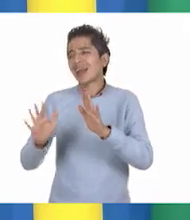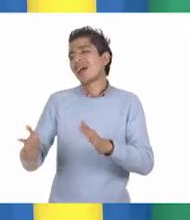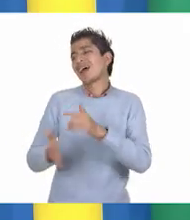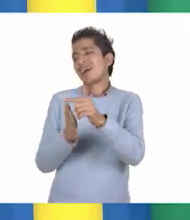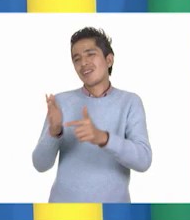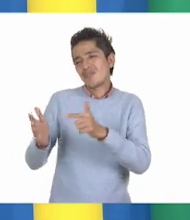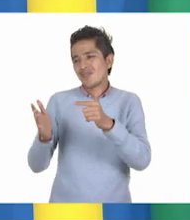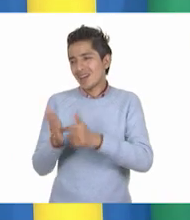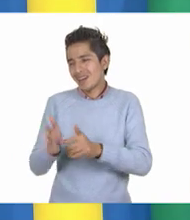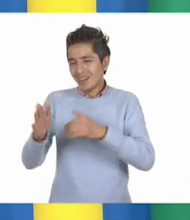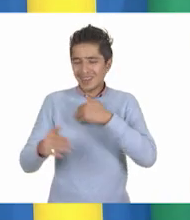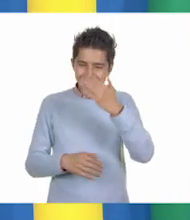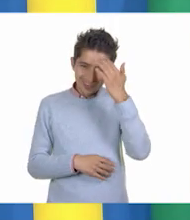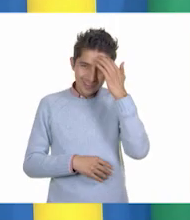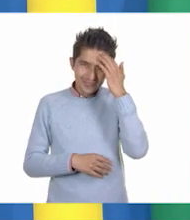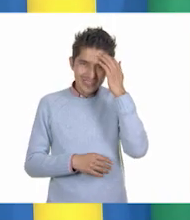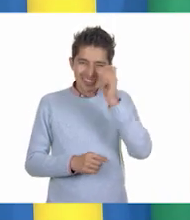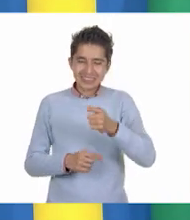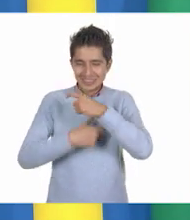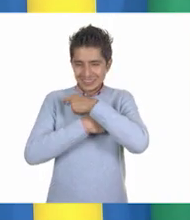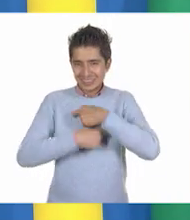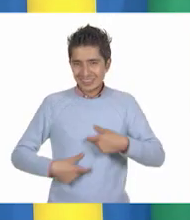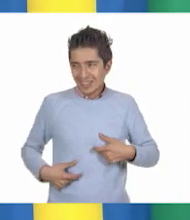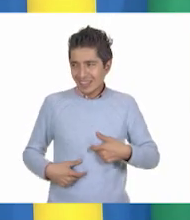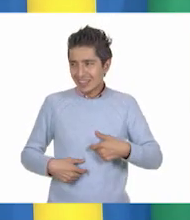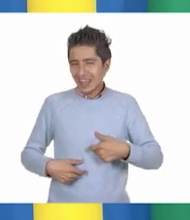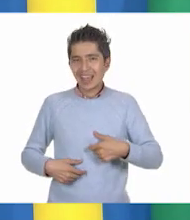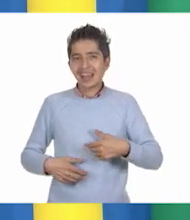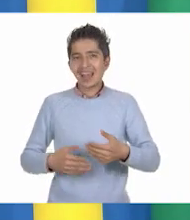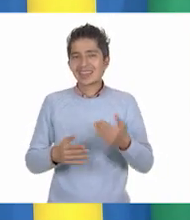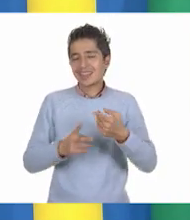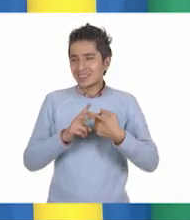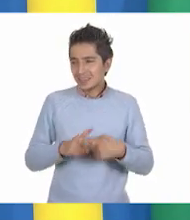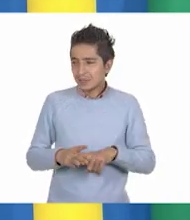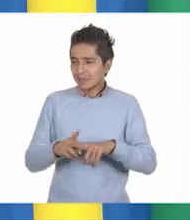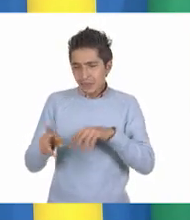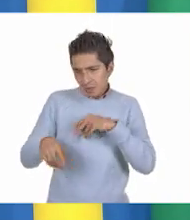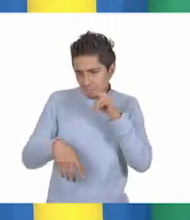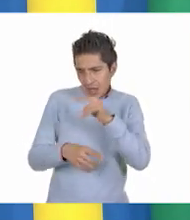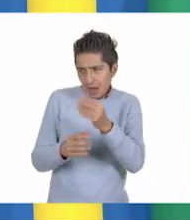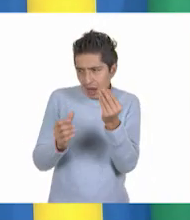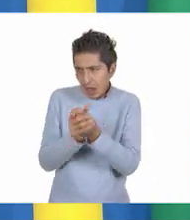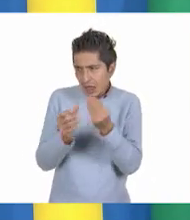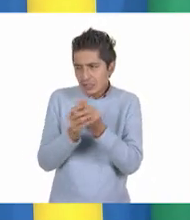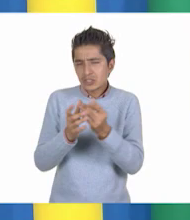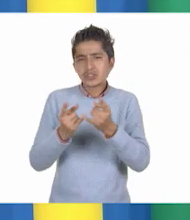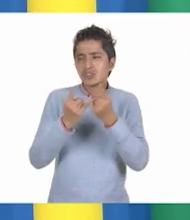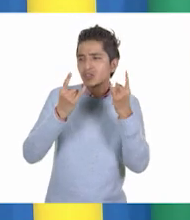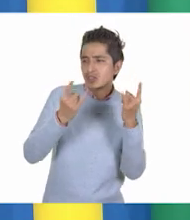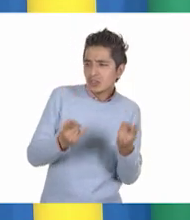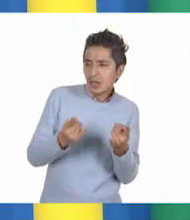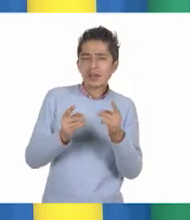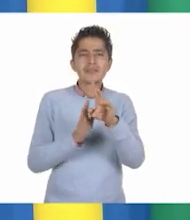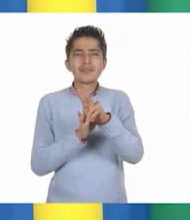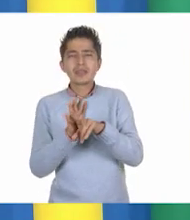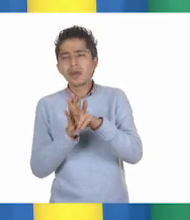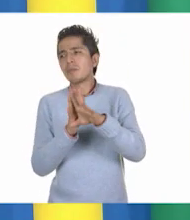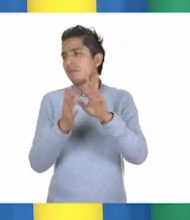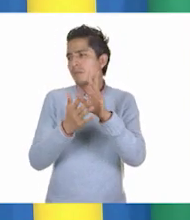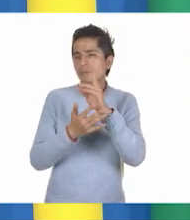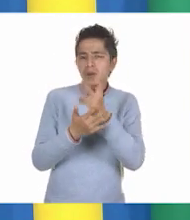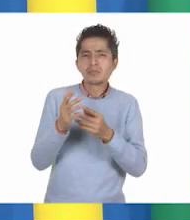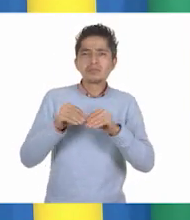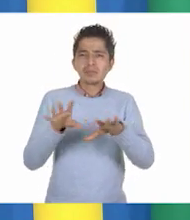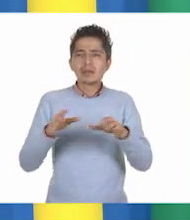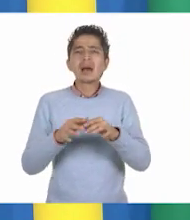que conocía de Pancho Villa antes de iniciar el trabajo, lo que se ve en las clases de historia o videos y programas. Pero también me